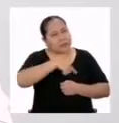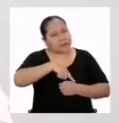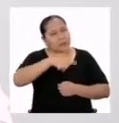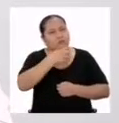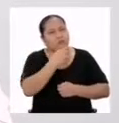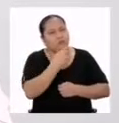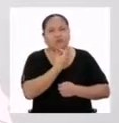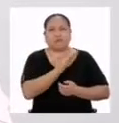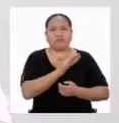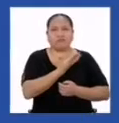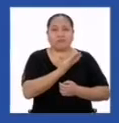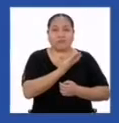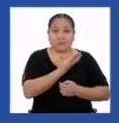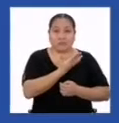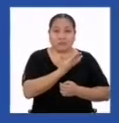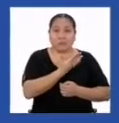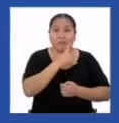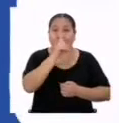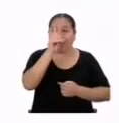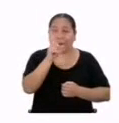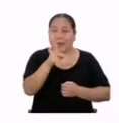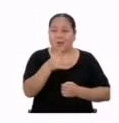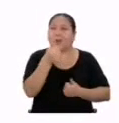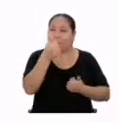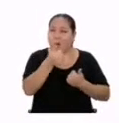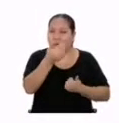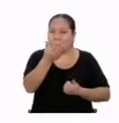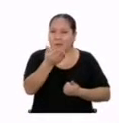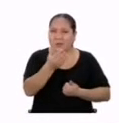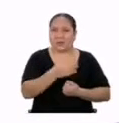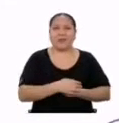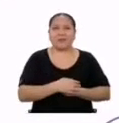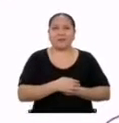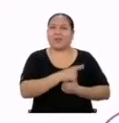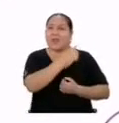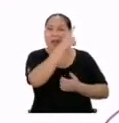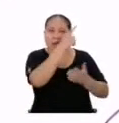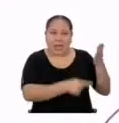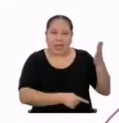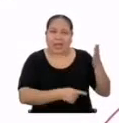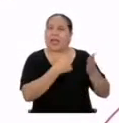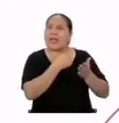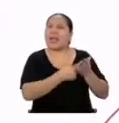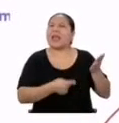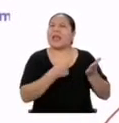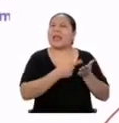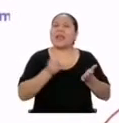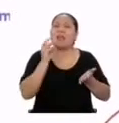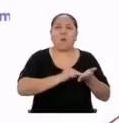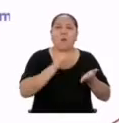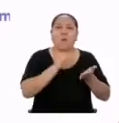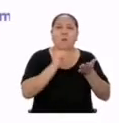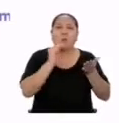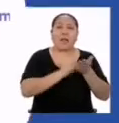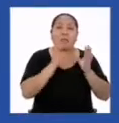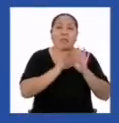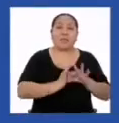pregunta. ¿Recuerdan cuál era? Yo sí. ¿Qué es lo más importante que el autor me está diciendo sobre el